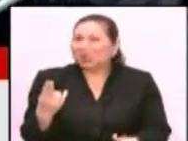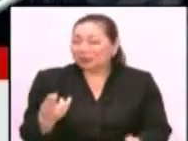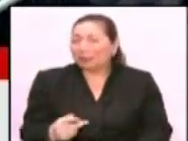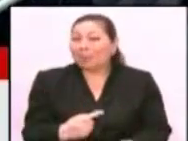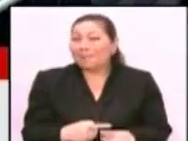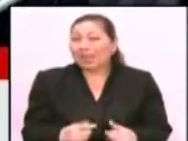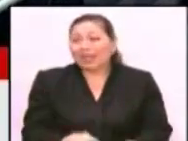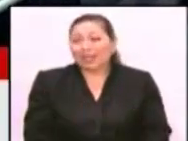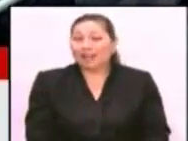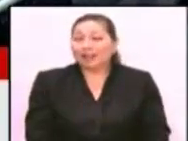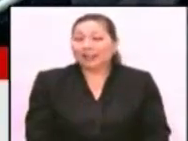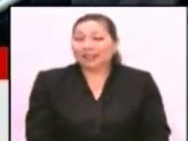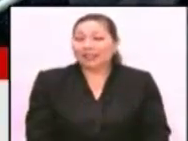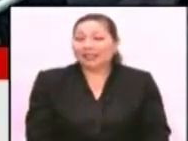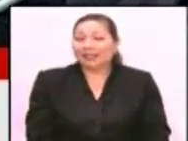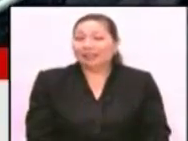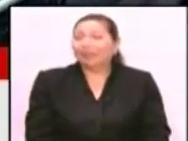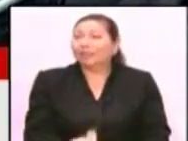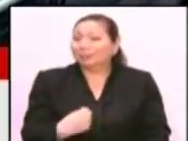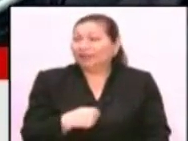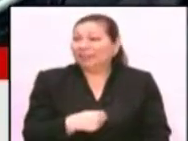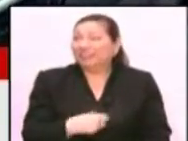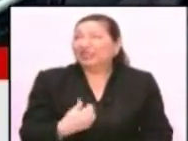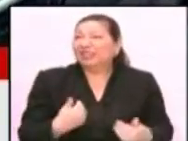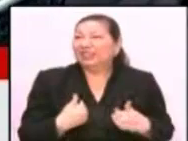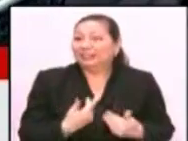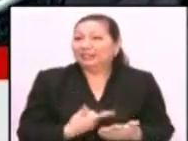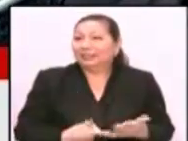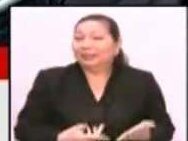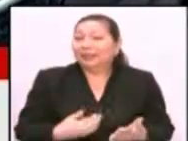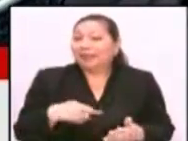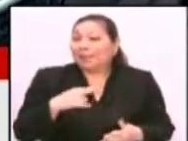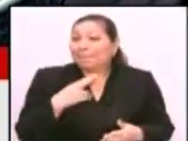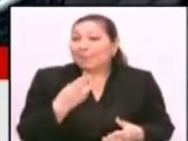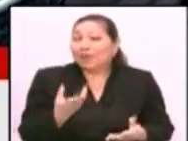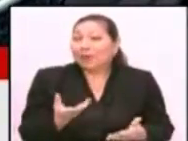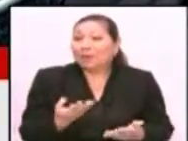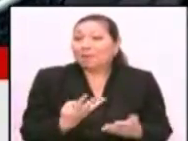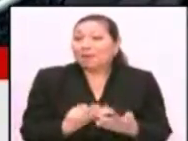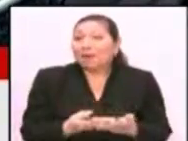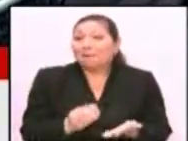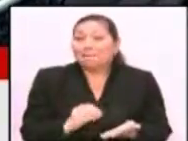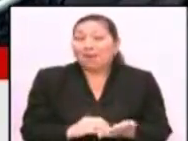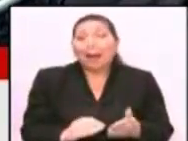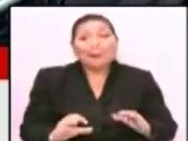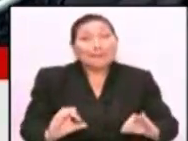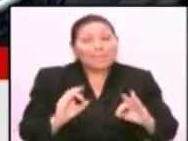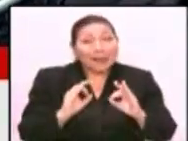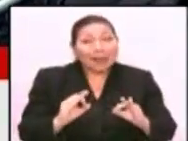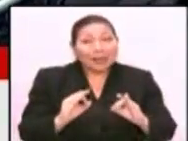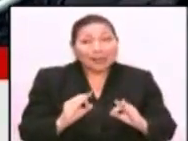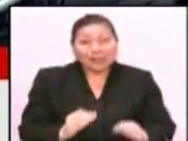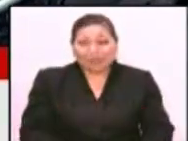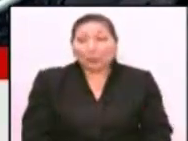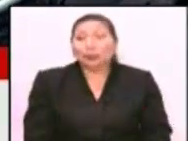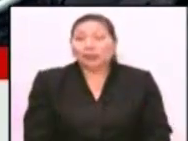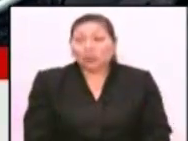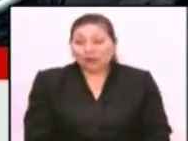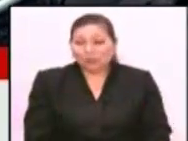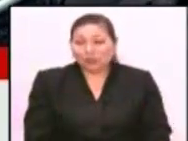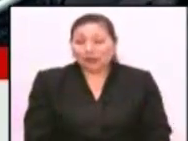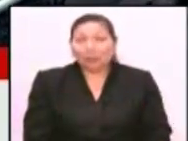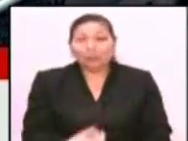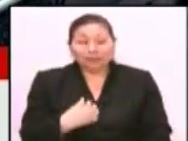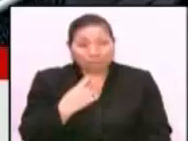criminalidad, pero nosotros no tenemos en el Perú a los presos más peligrosos de la región, ¿eh?